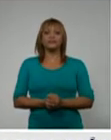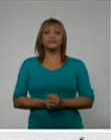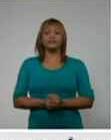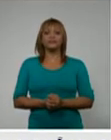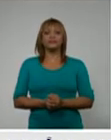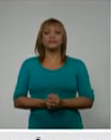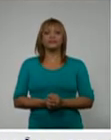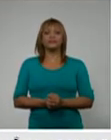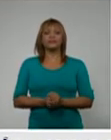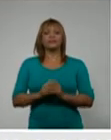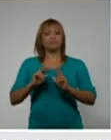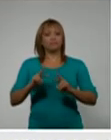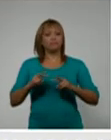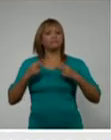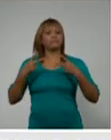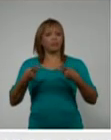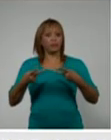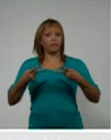reitero,